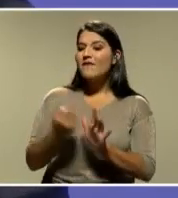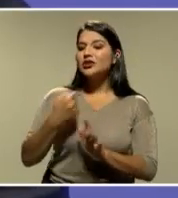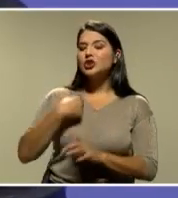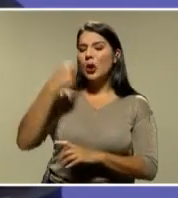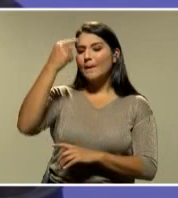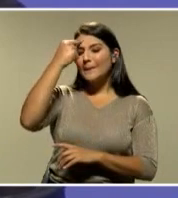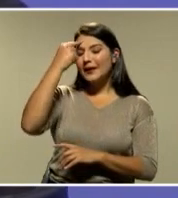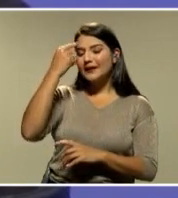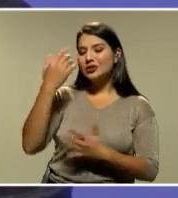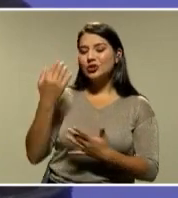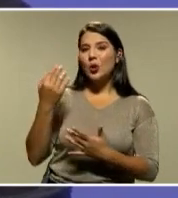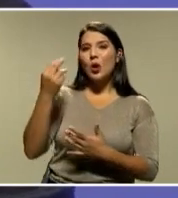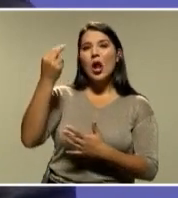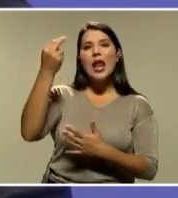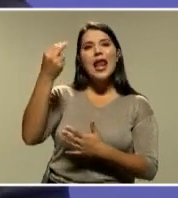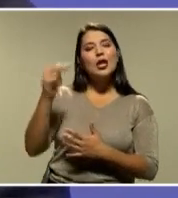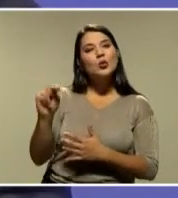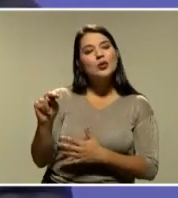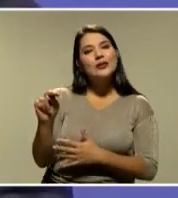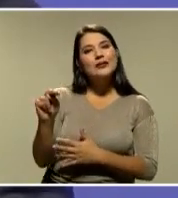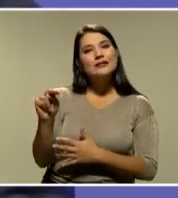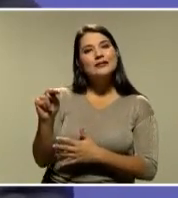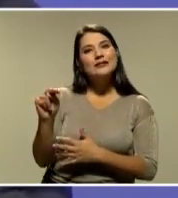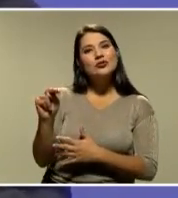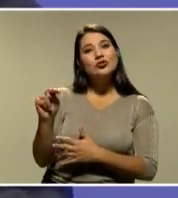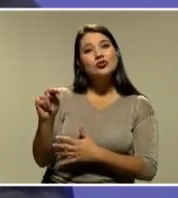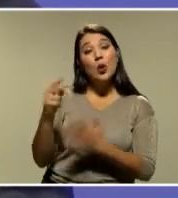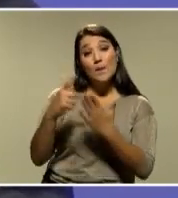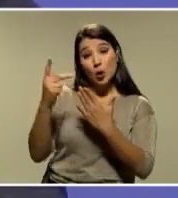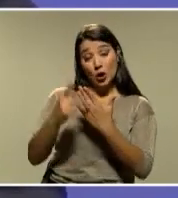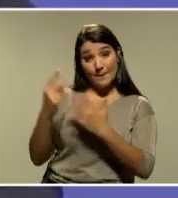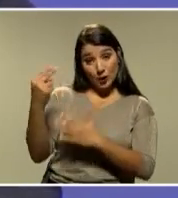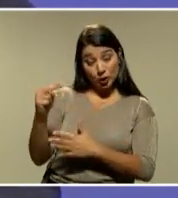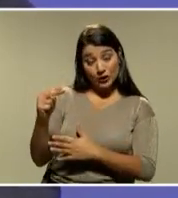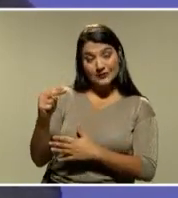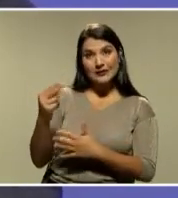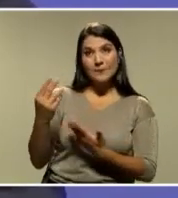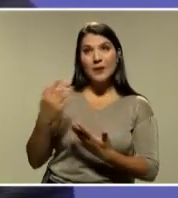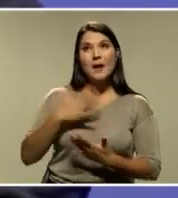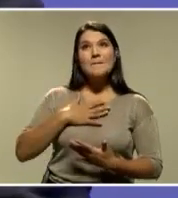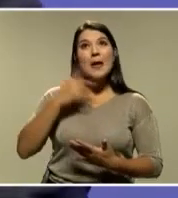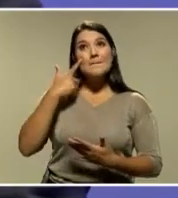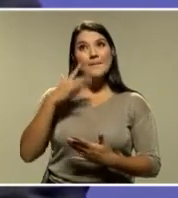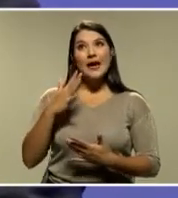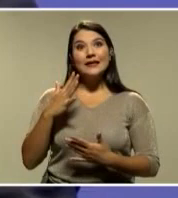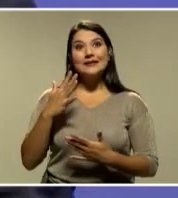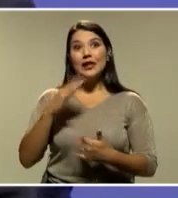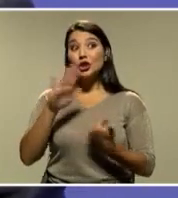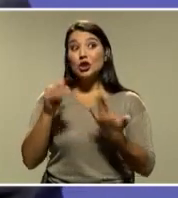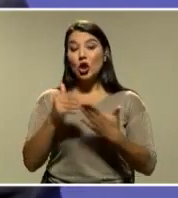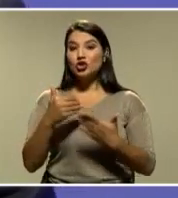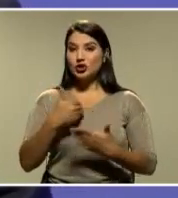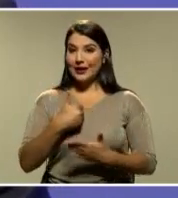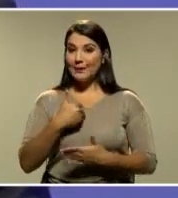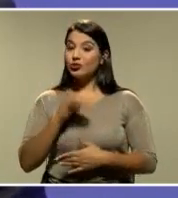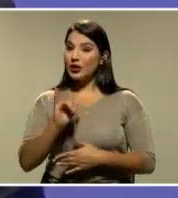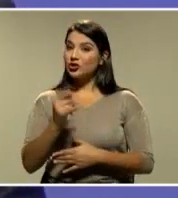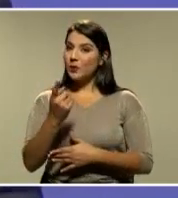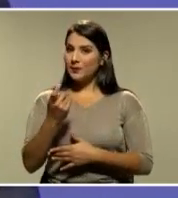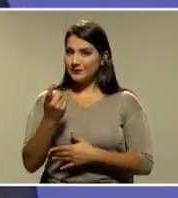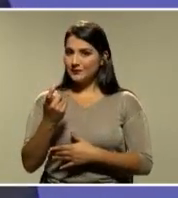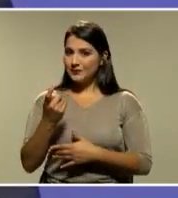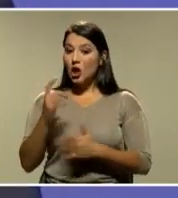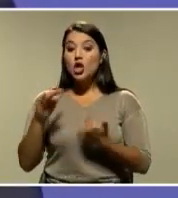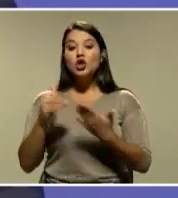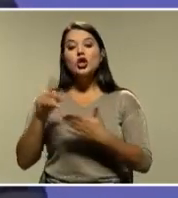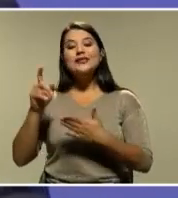los noticieros deberíamos, y es como, me parece que es un pendiente de todos, es decir, tener más